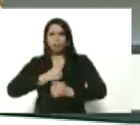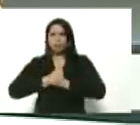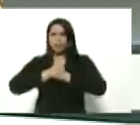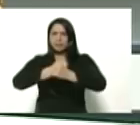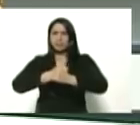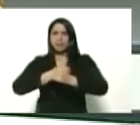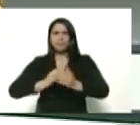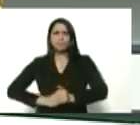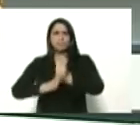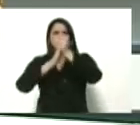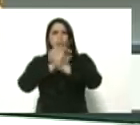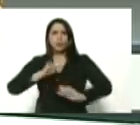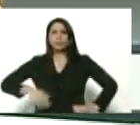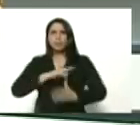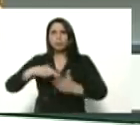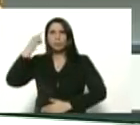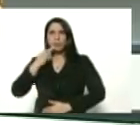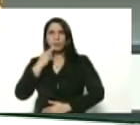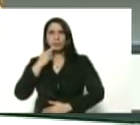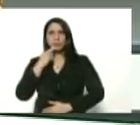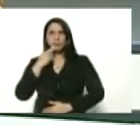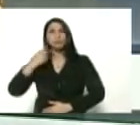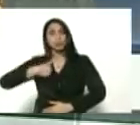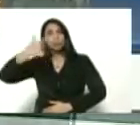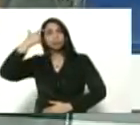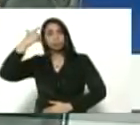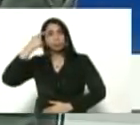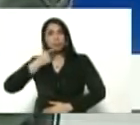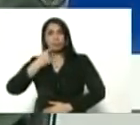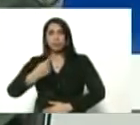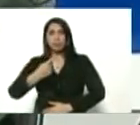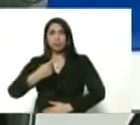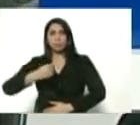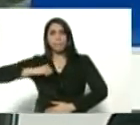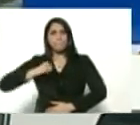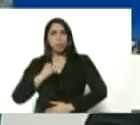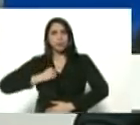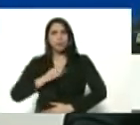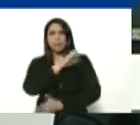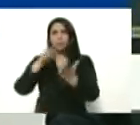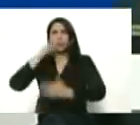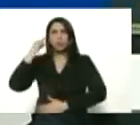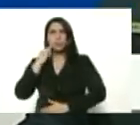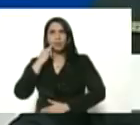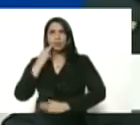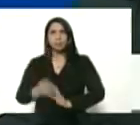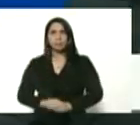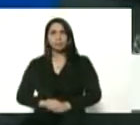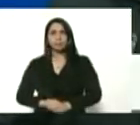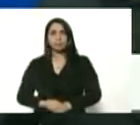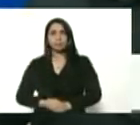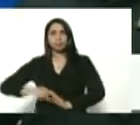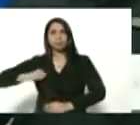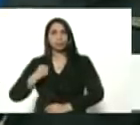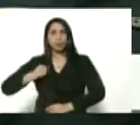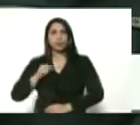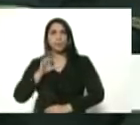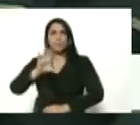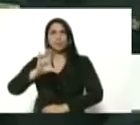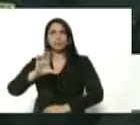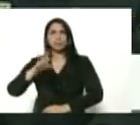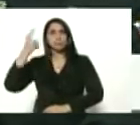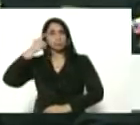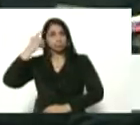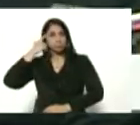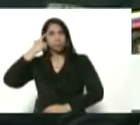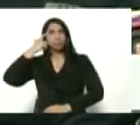Fuerza Armada Nacional Bolivariana. Sé lo que digo, señores policías de la Policía Nacional Bolivariana y de las policías del país. Sé